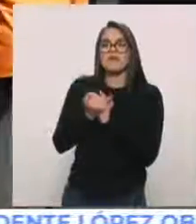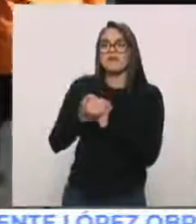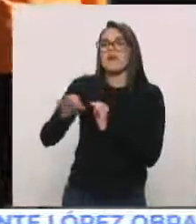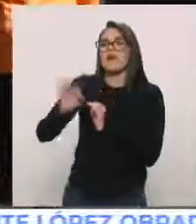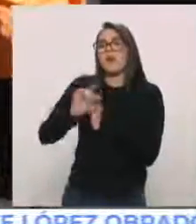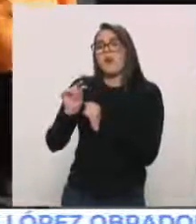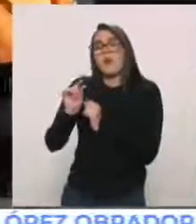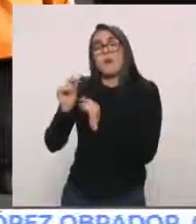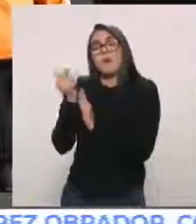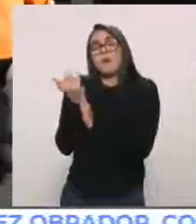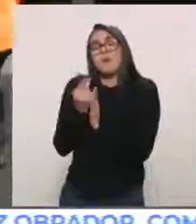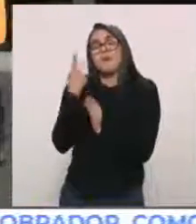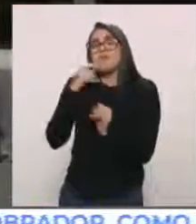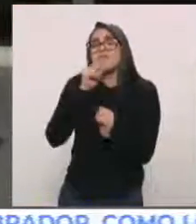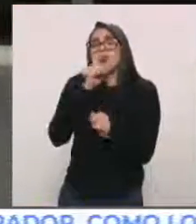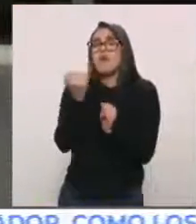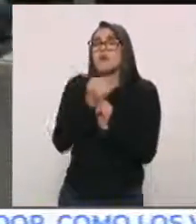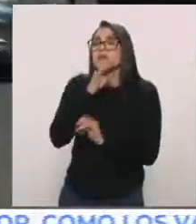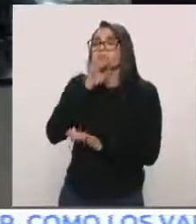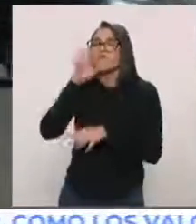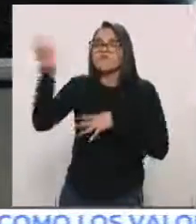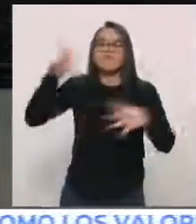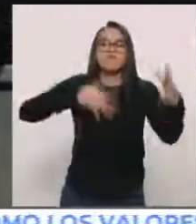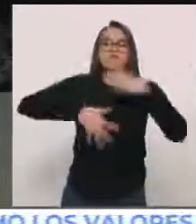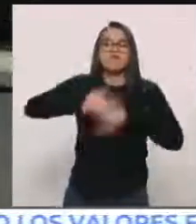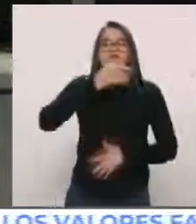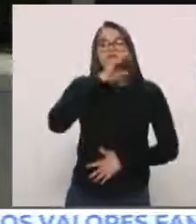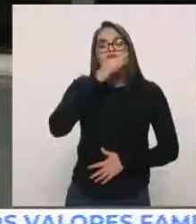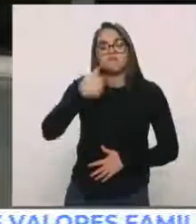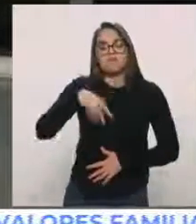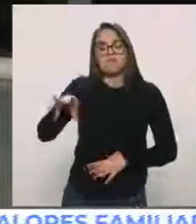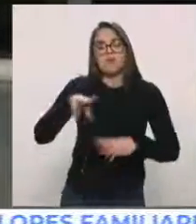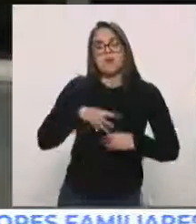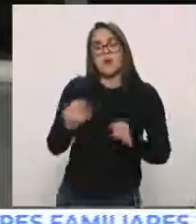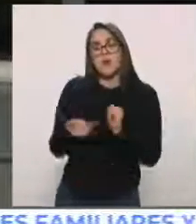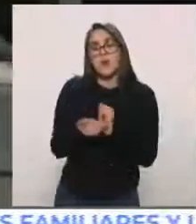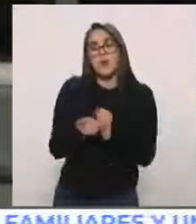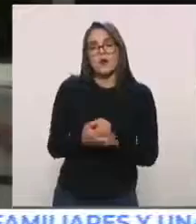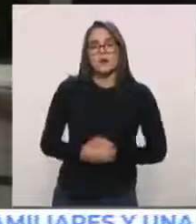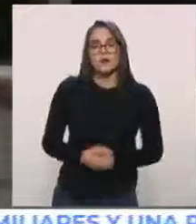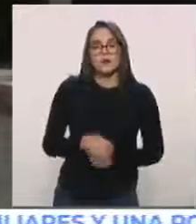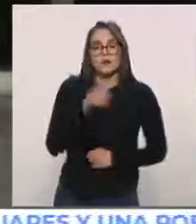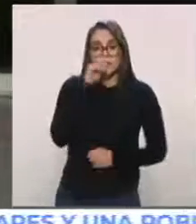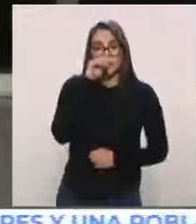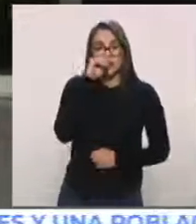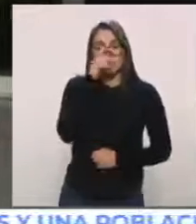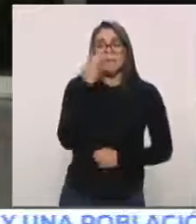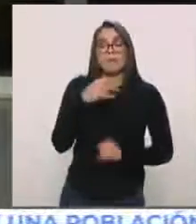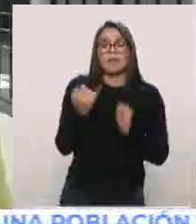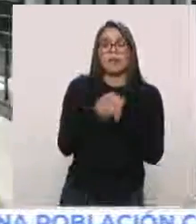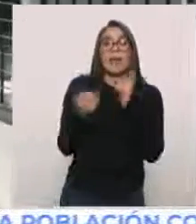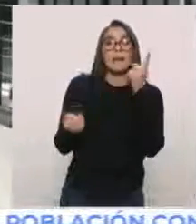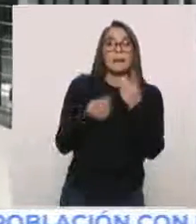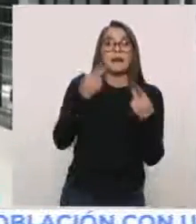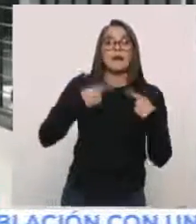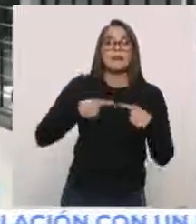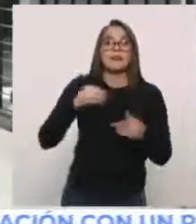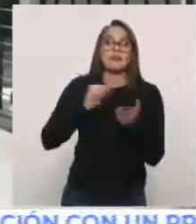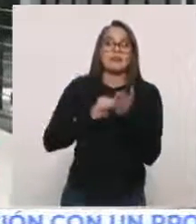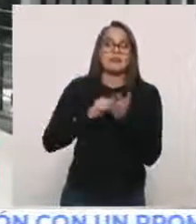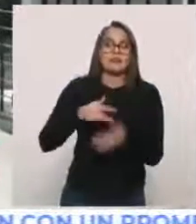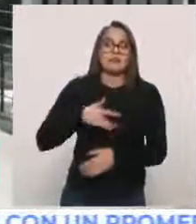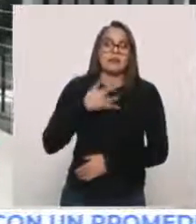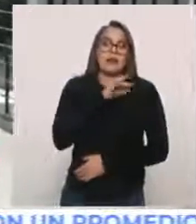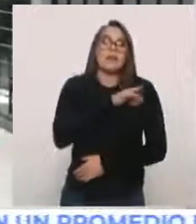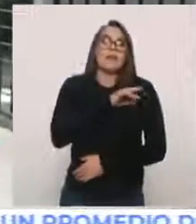Y aunque también cuentan con el gel antibacterial, la situación que hay en el país no deja de provocar algo de miedo por seguir trabajando en las calles. Pues con un poquito